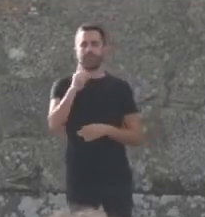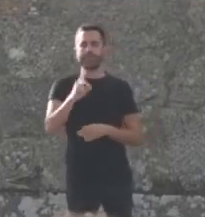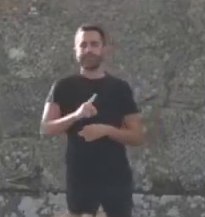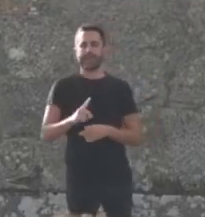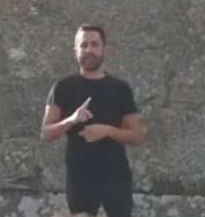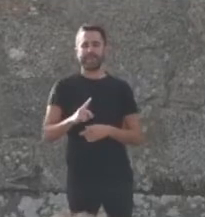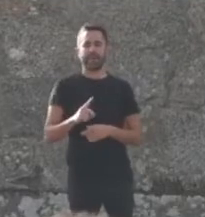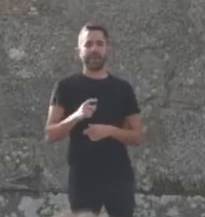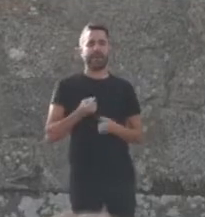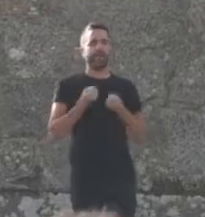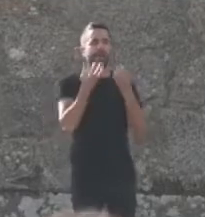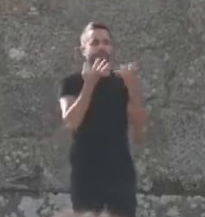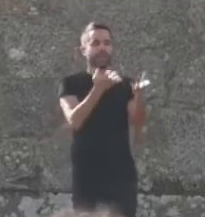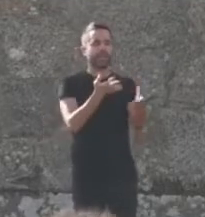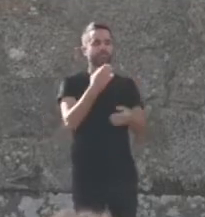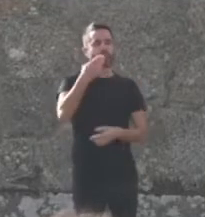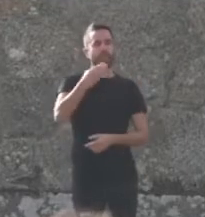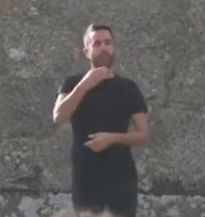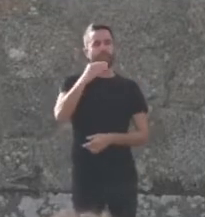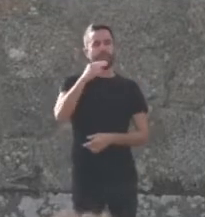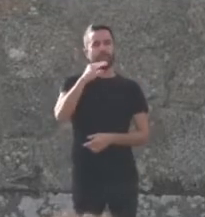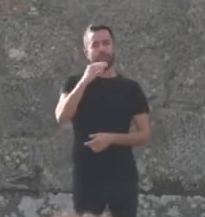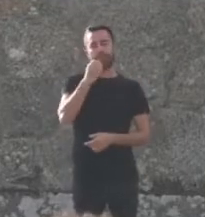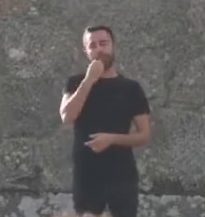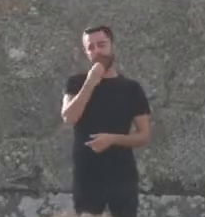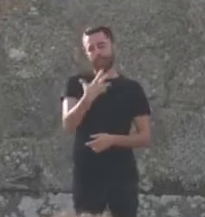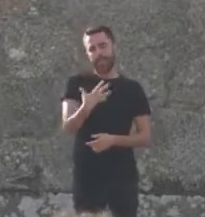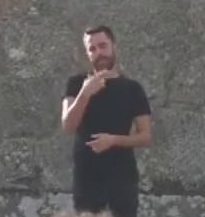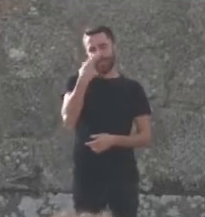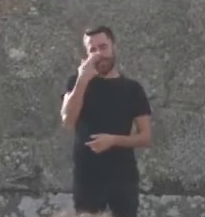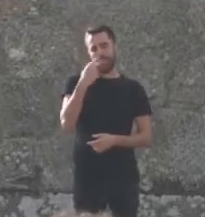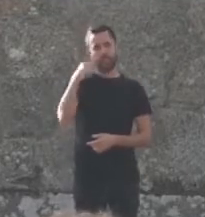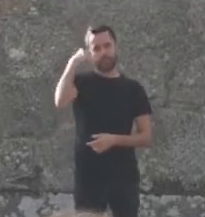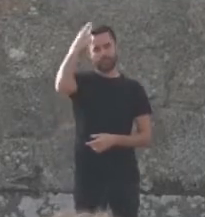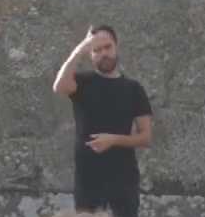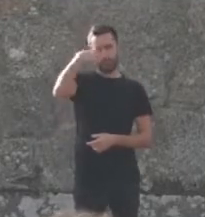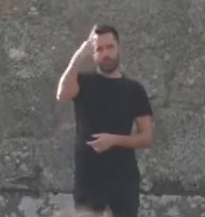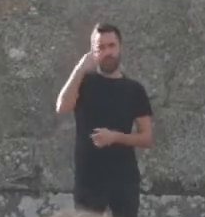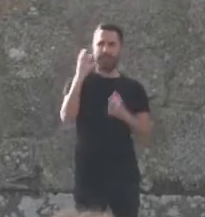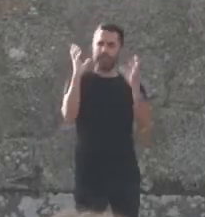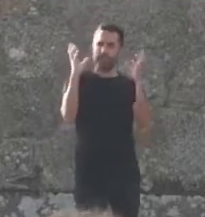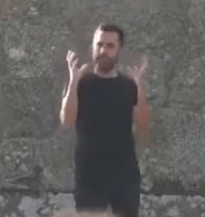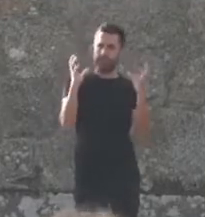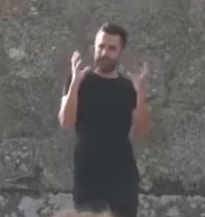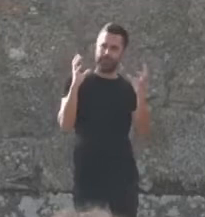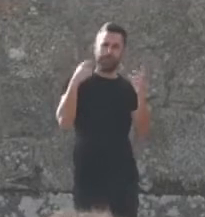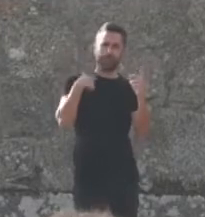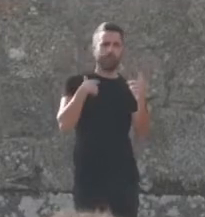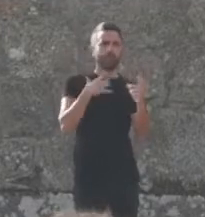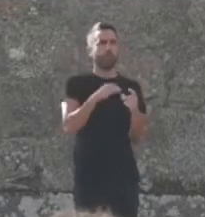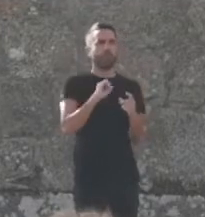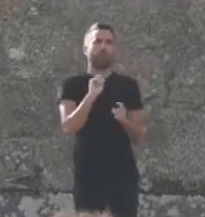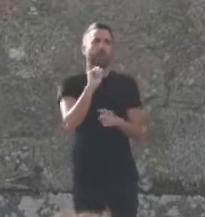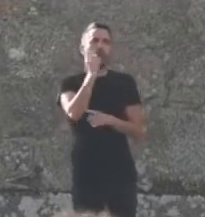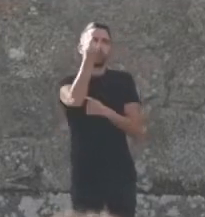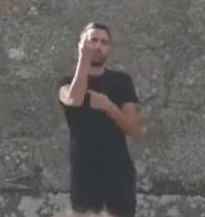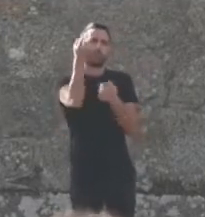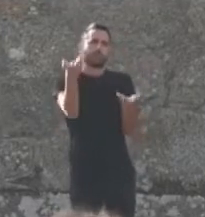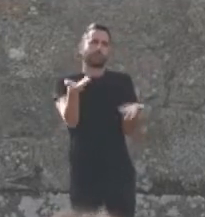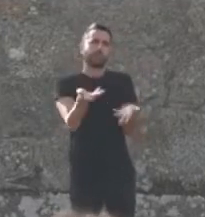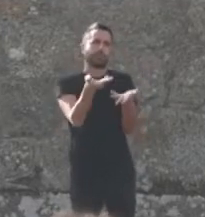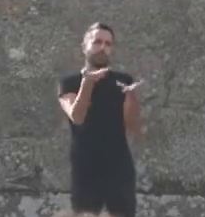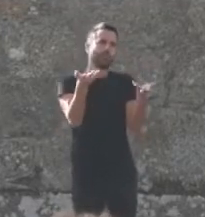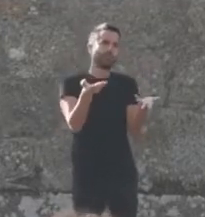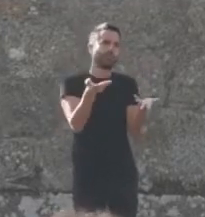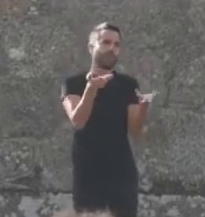BIC, Ben de Interese Cultural, o Pazo de Meirás, que podría ser entendido como unha conquista modesta, pero realmente foi